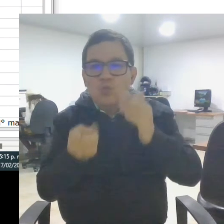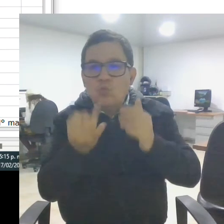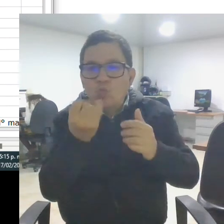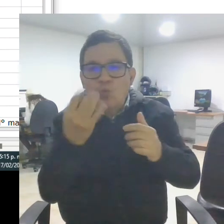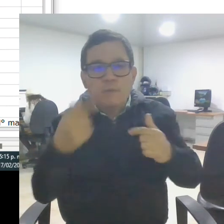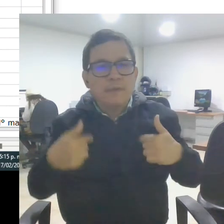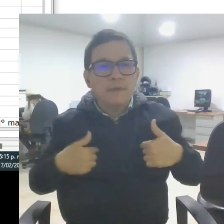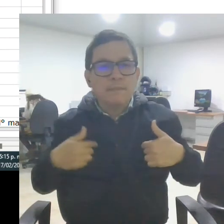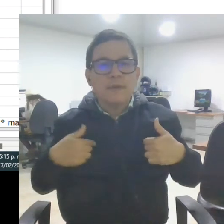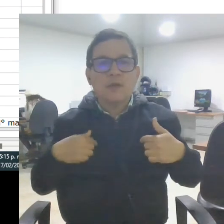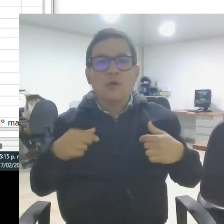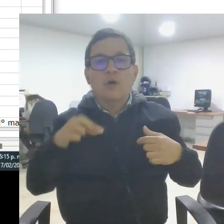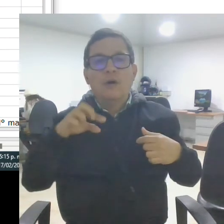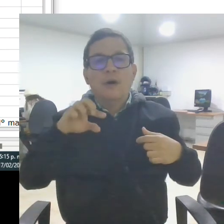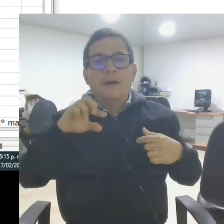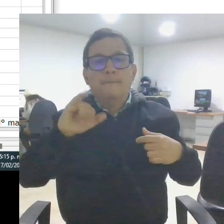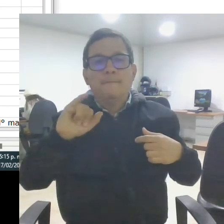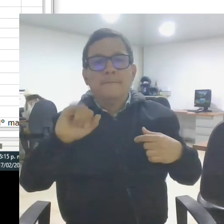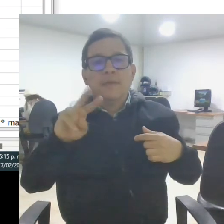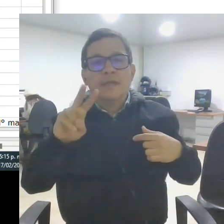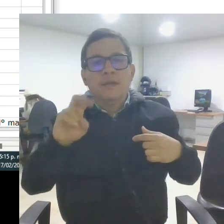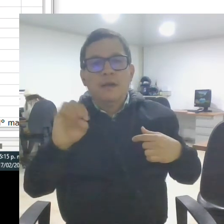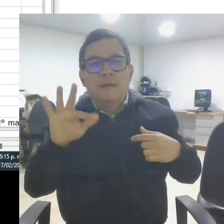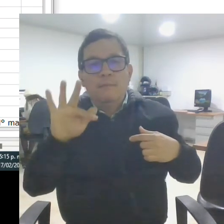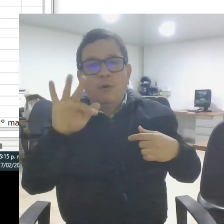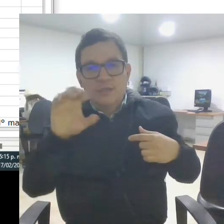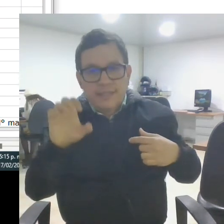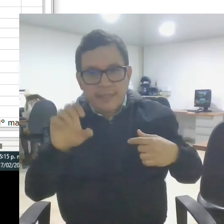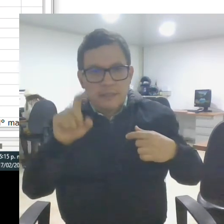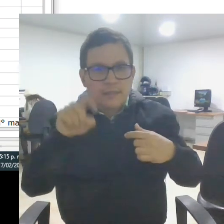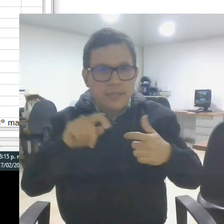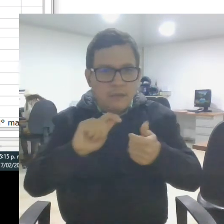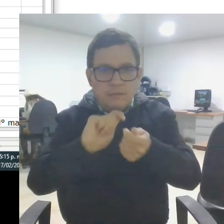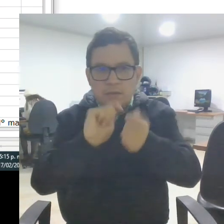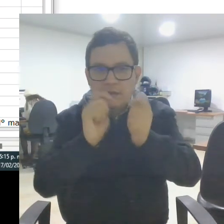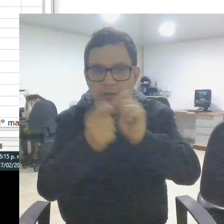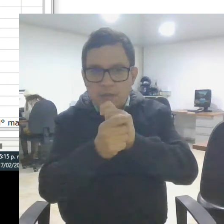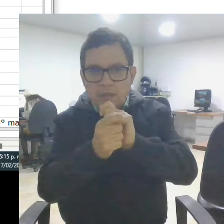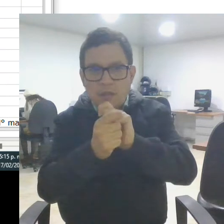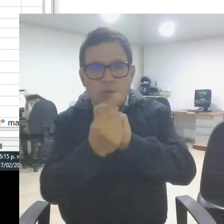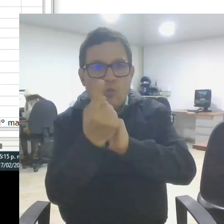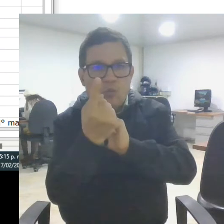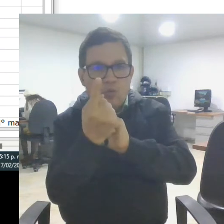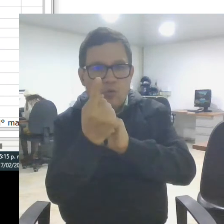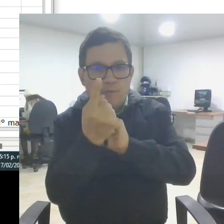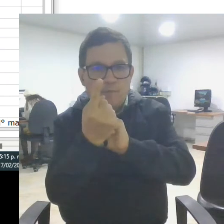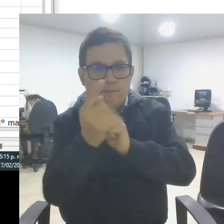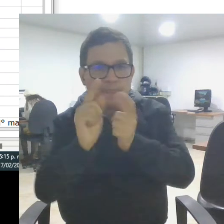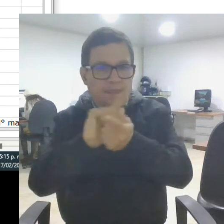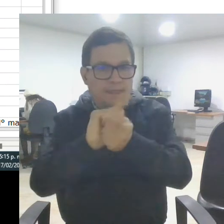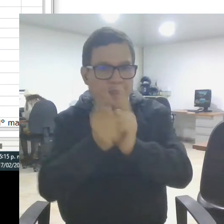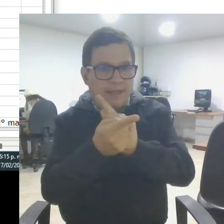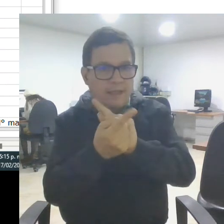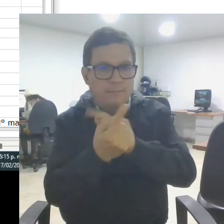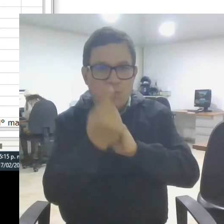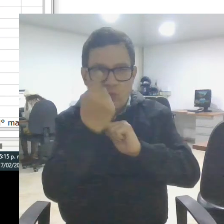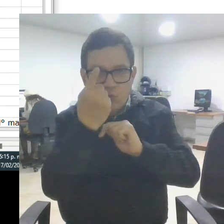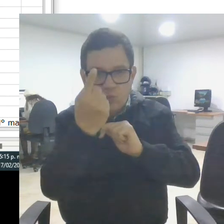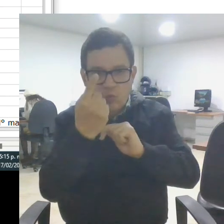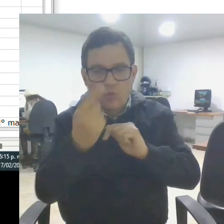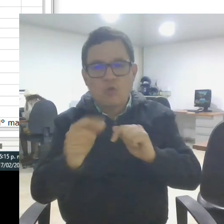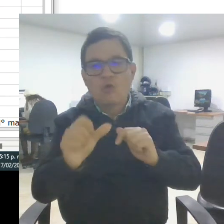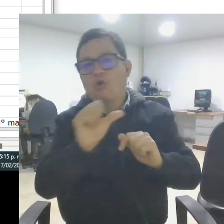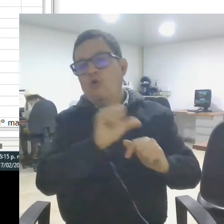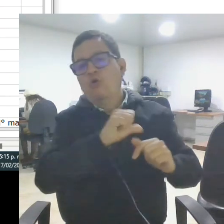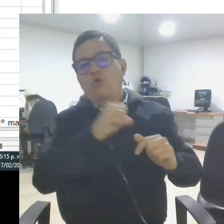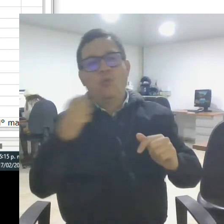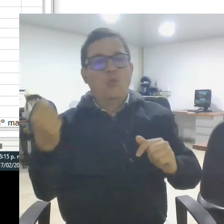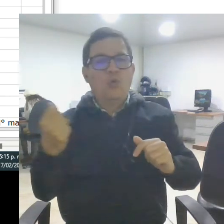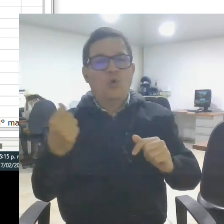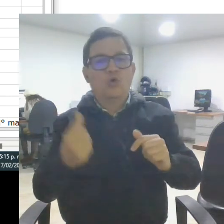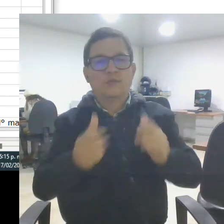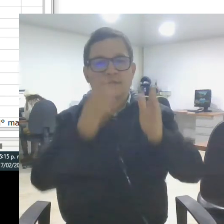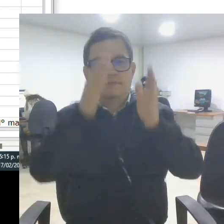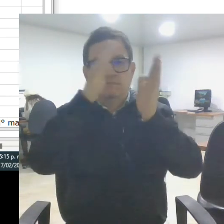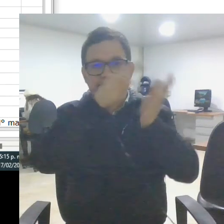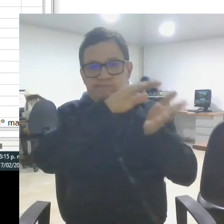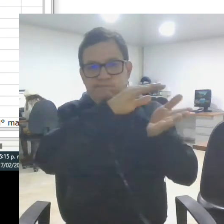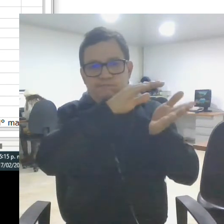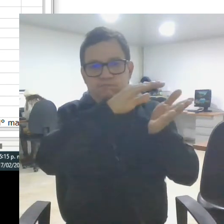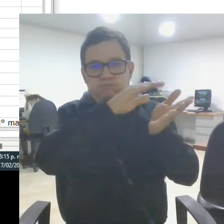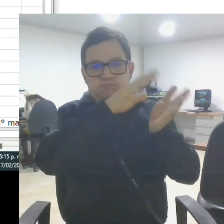pivote, debo convertirlo en 1. Y el resto de esa columna